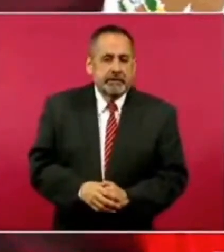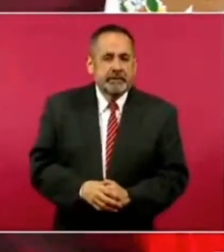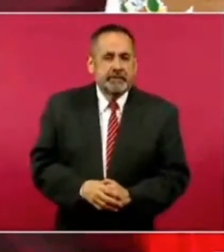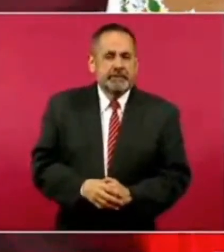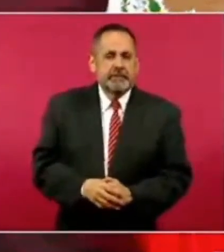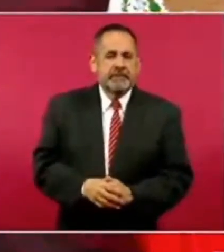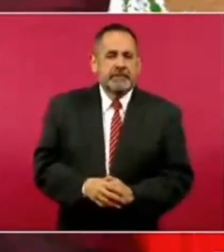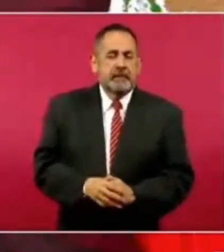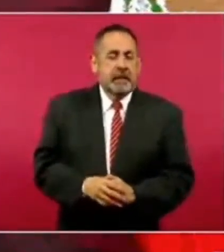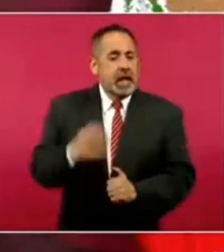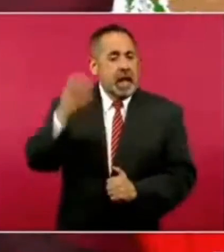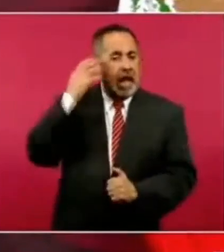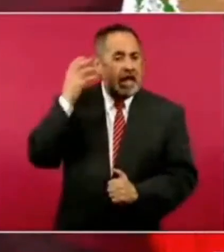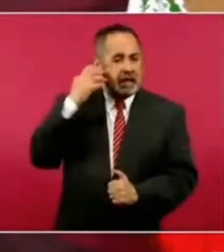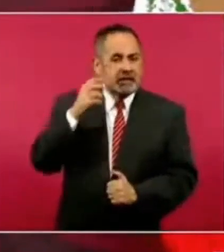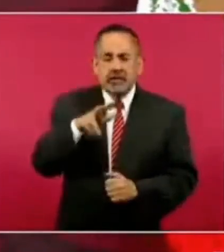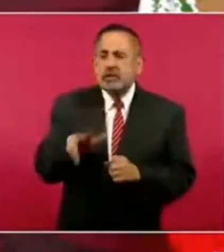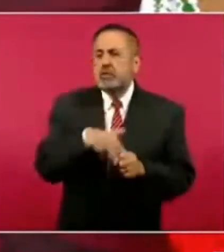Era normal